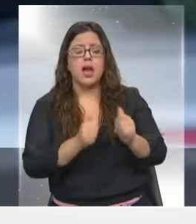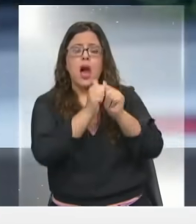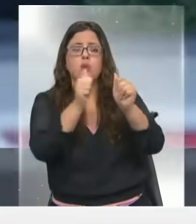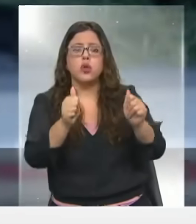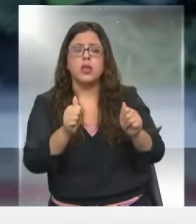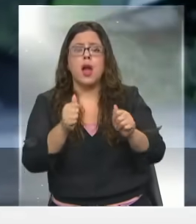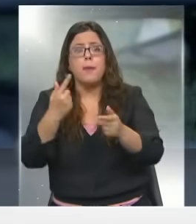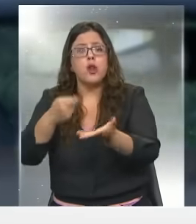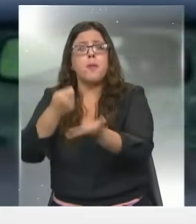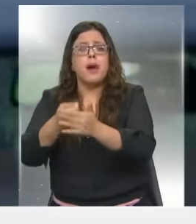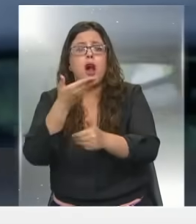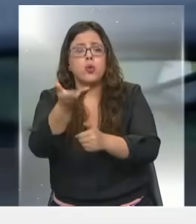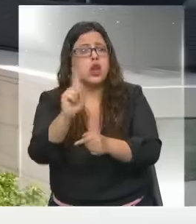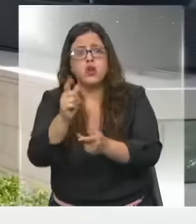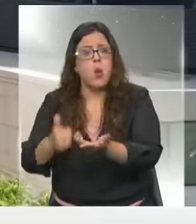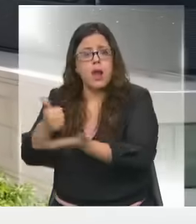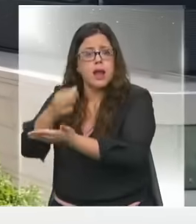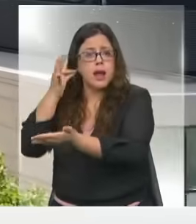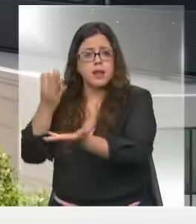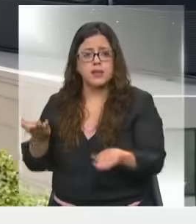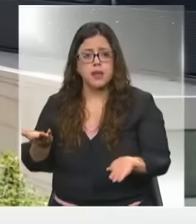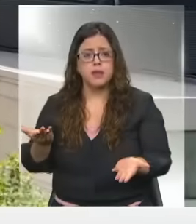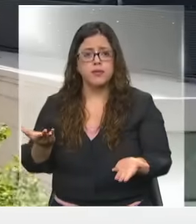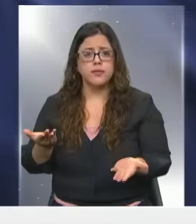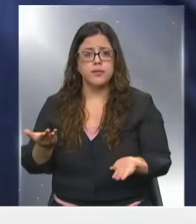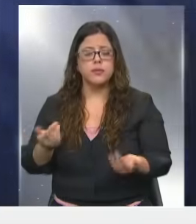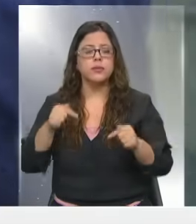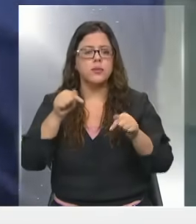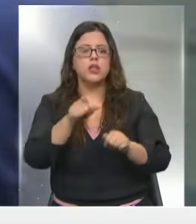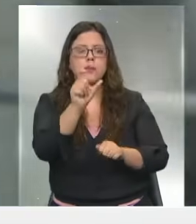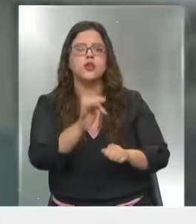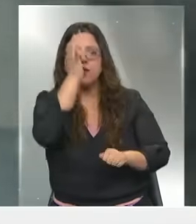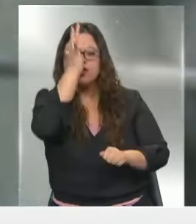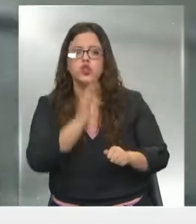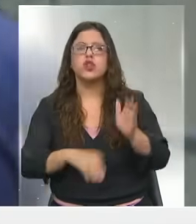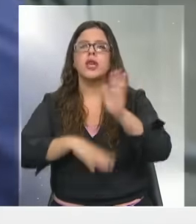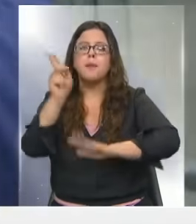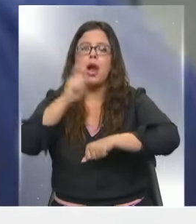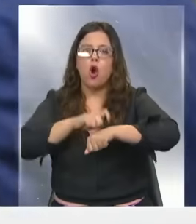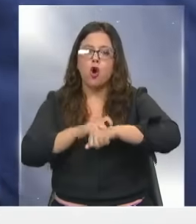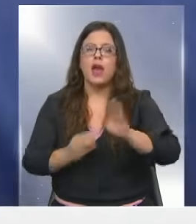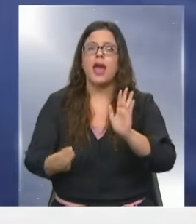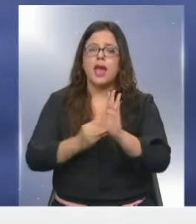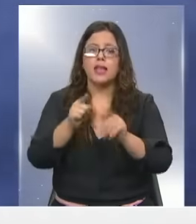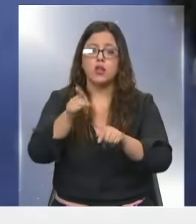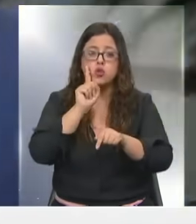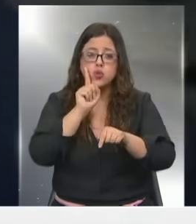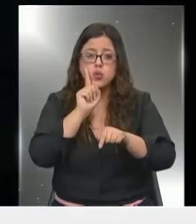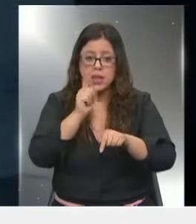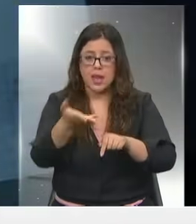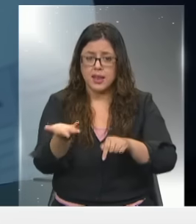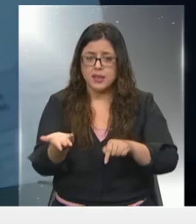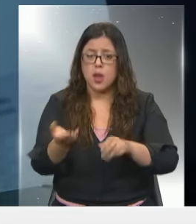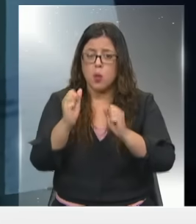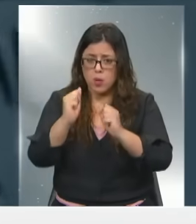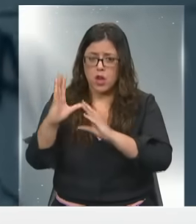pago se lo hicieron a usted, no al alcalde. Este es uno de los funcionarios que más horas extra realiza. Si nos pudiera comentar.